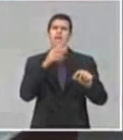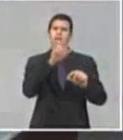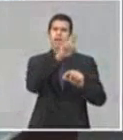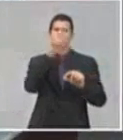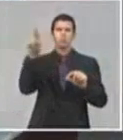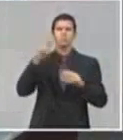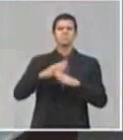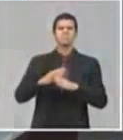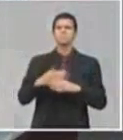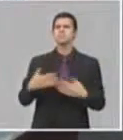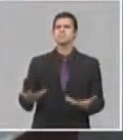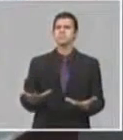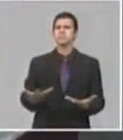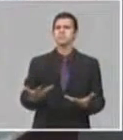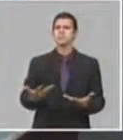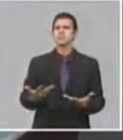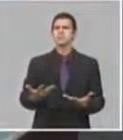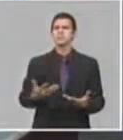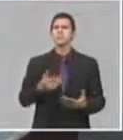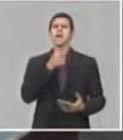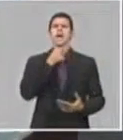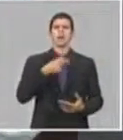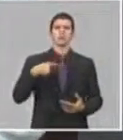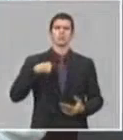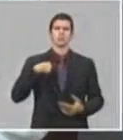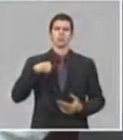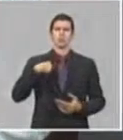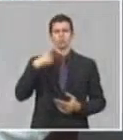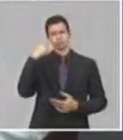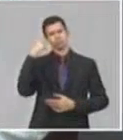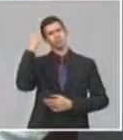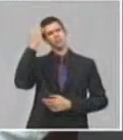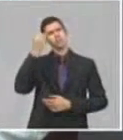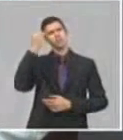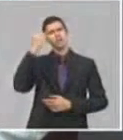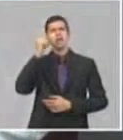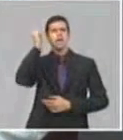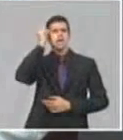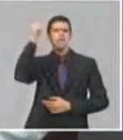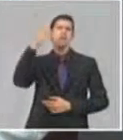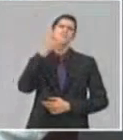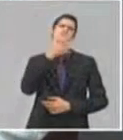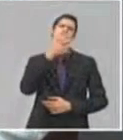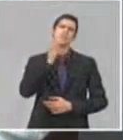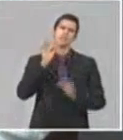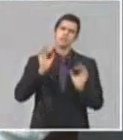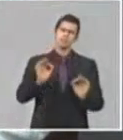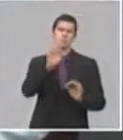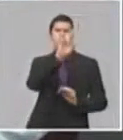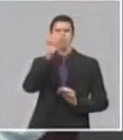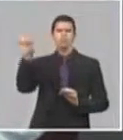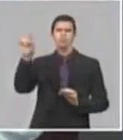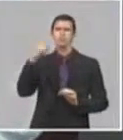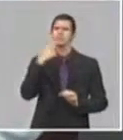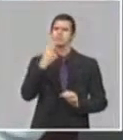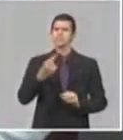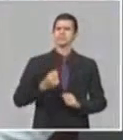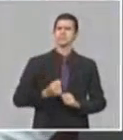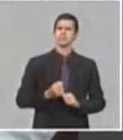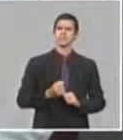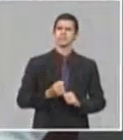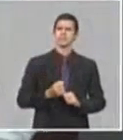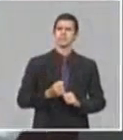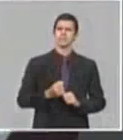enlazadas con lo que estamos proponiendo con la estrategia que aprobamos hoy si tu revolución